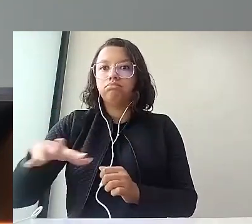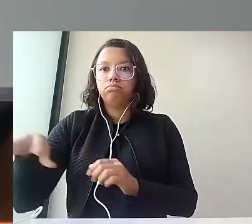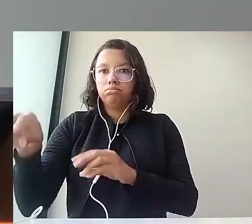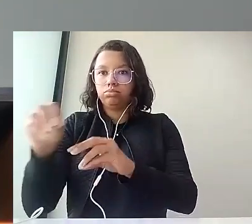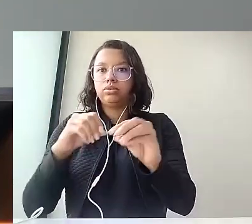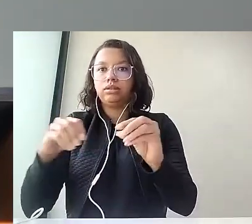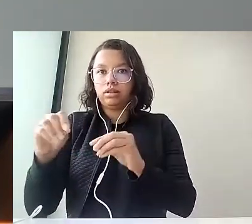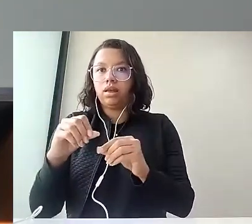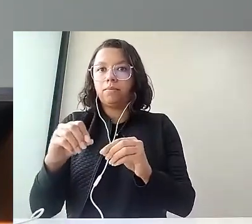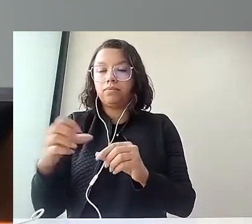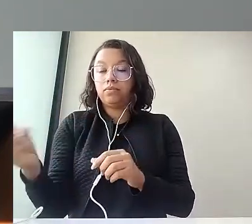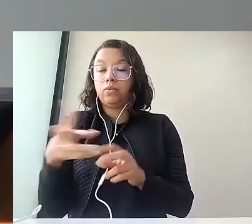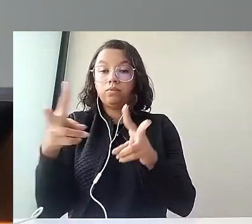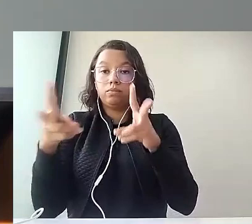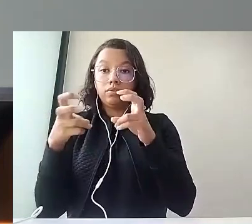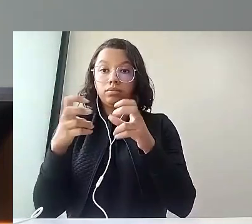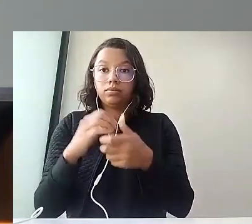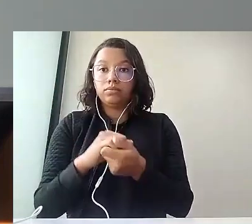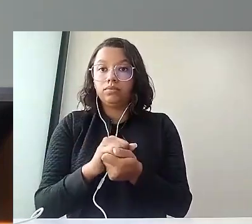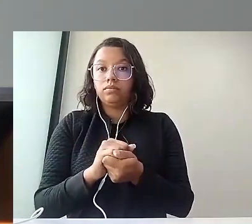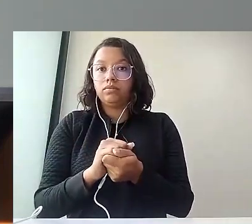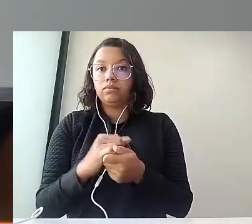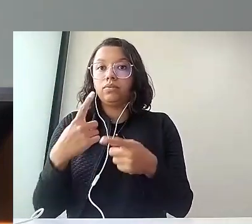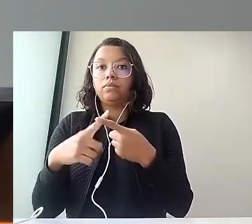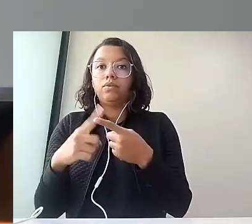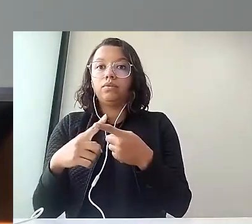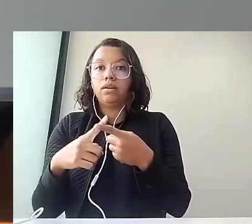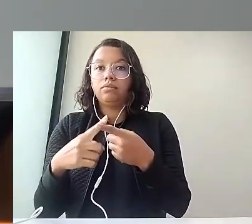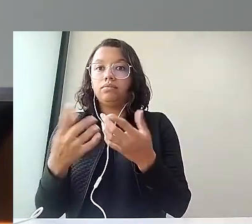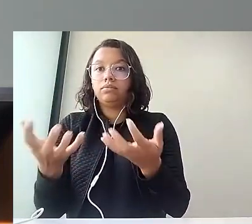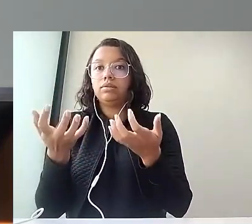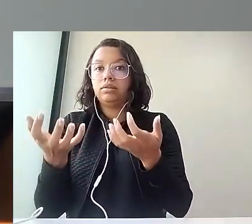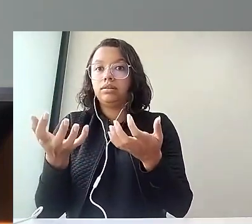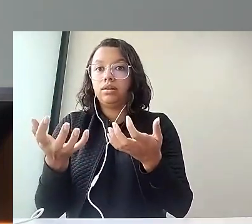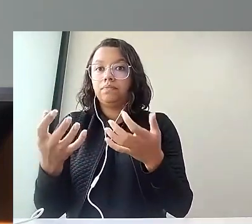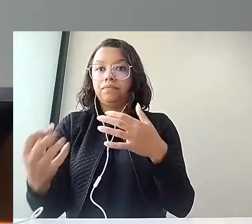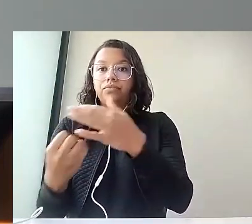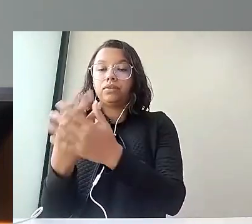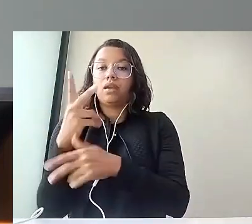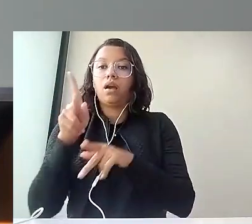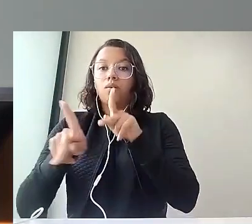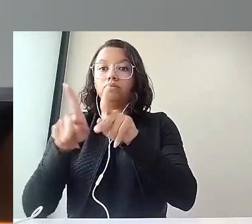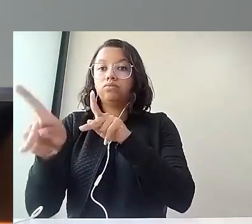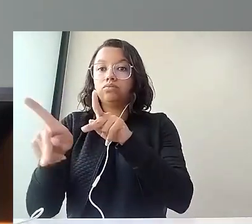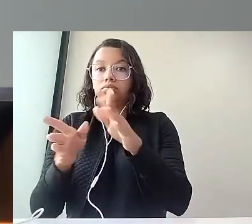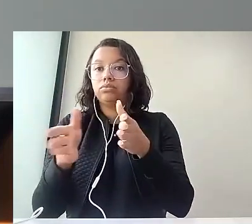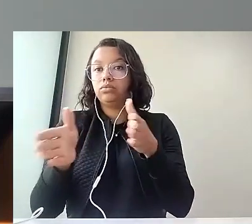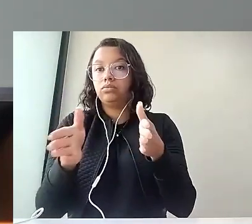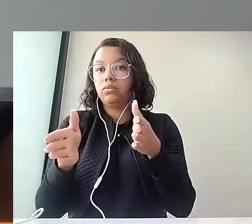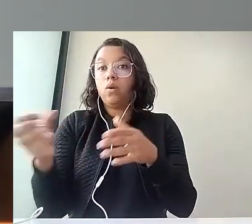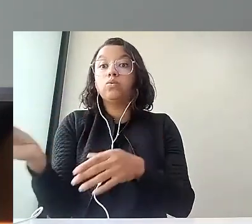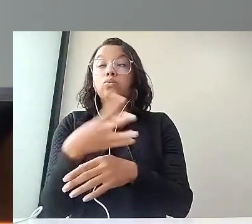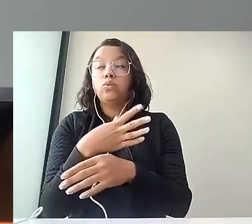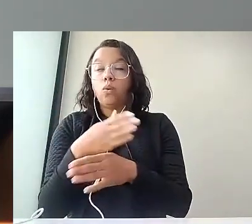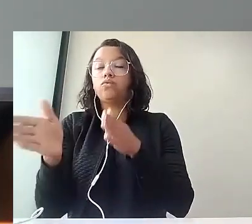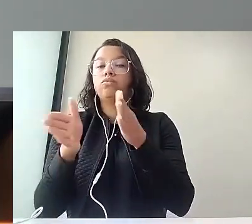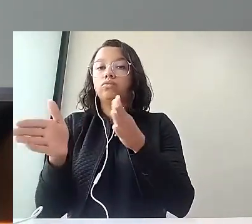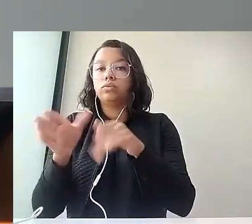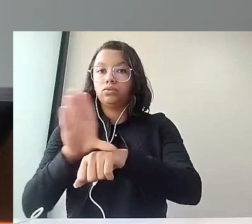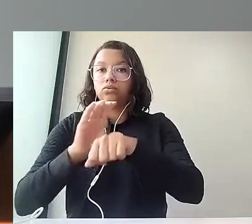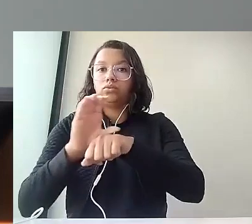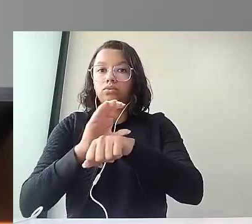del espacio. Pues se pretendió crear de nuevo, con el momento constitucional de la revolución y